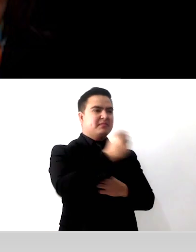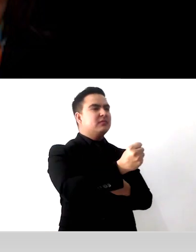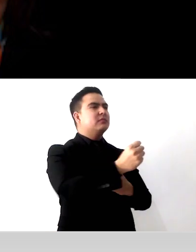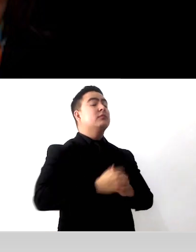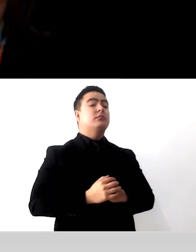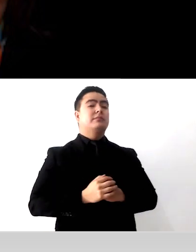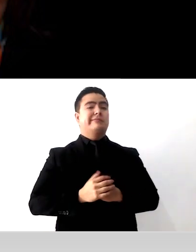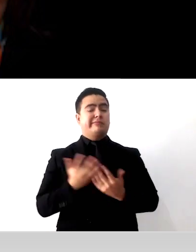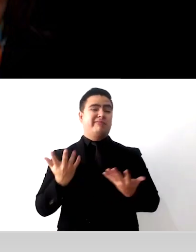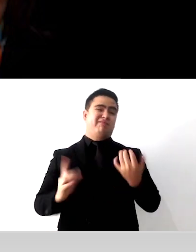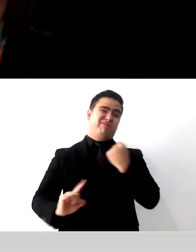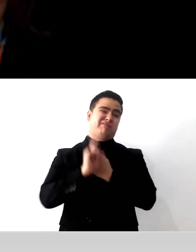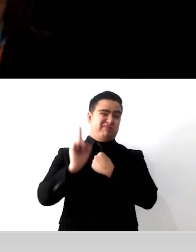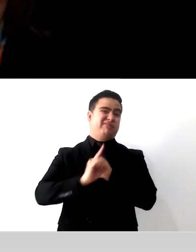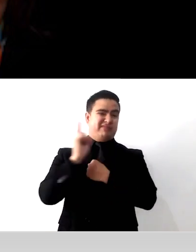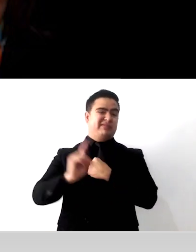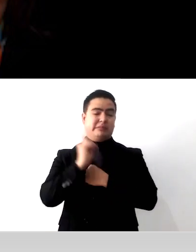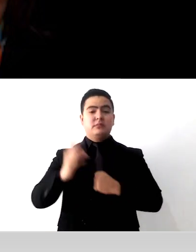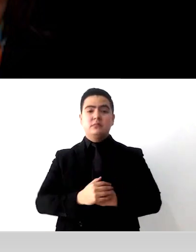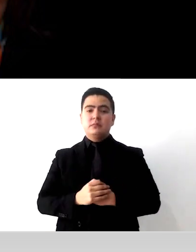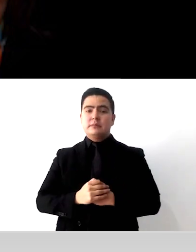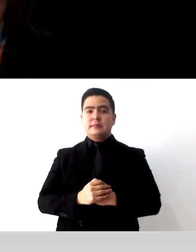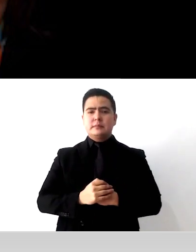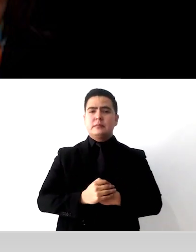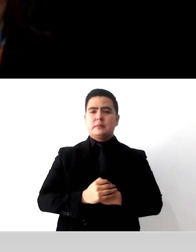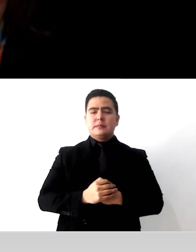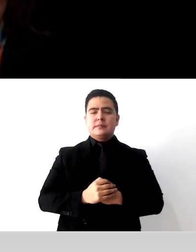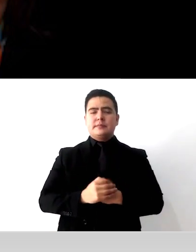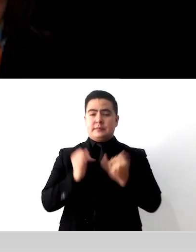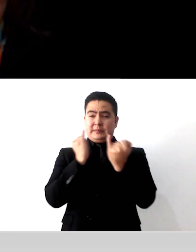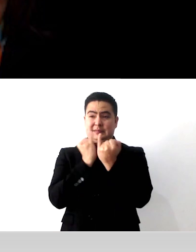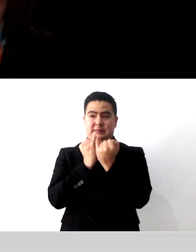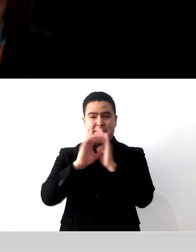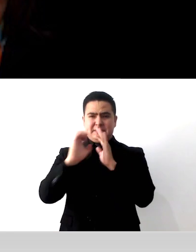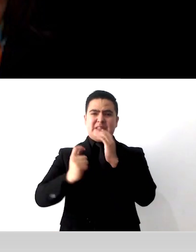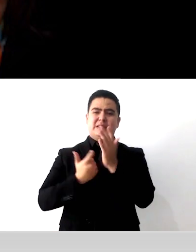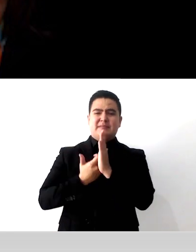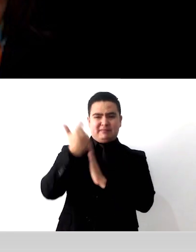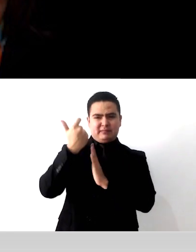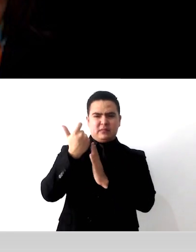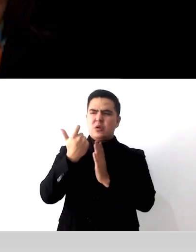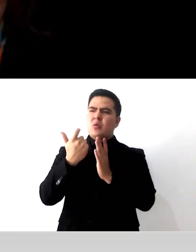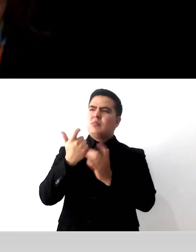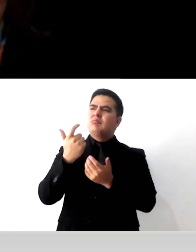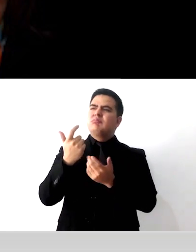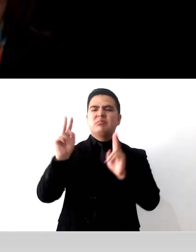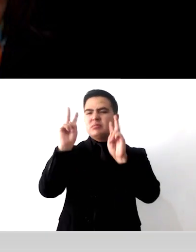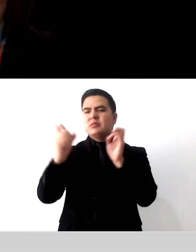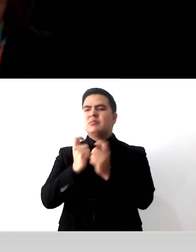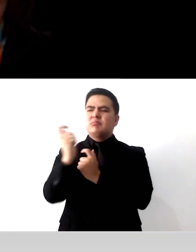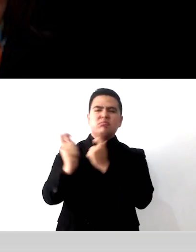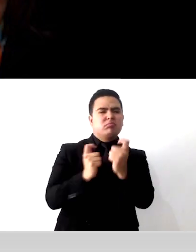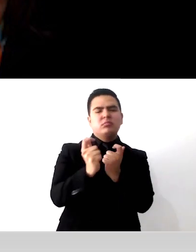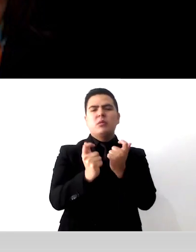violencia política. Luego, el tema de los recursos financieros, por ejemplo, es otro. O sea, hay